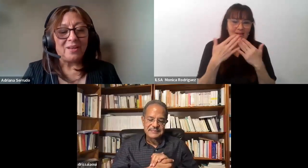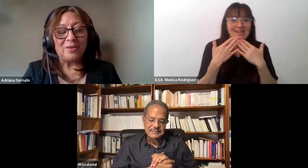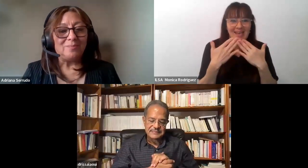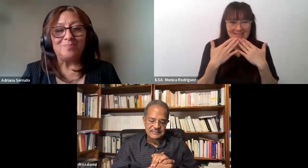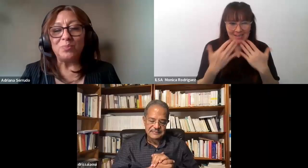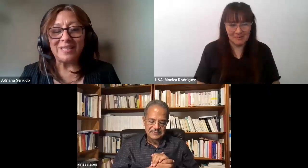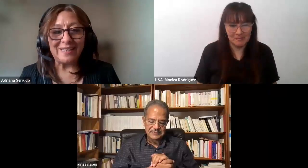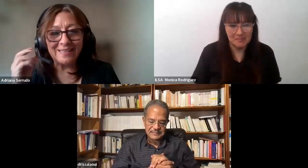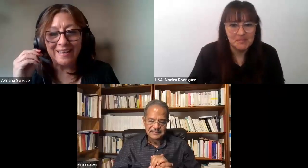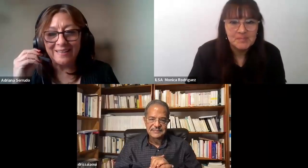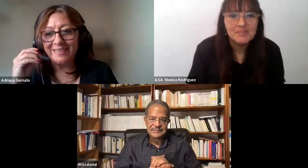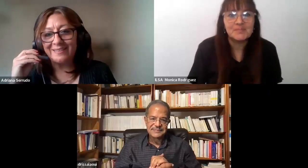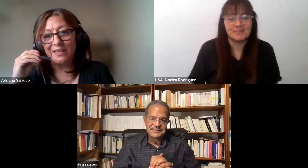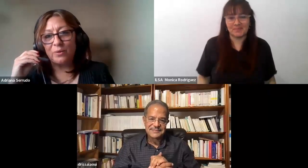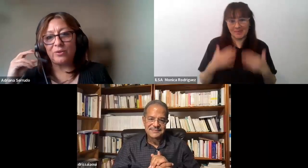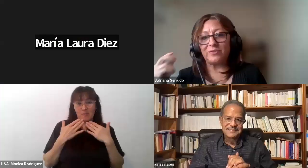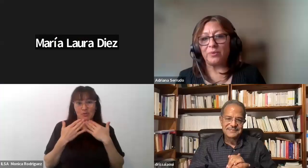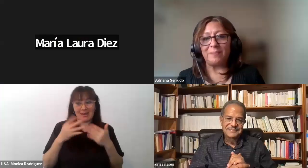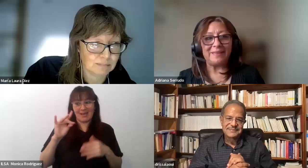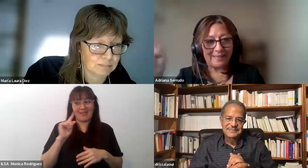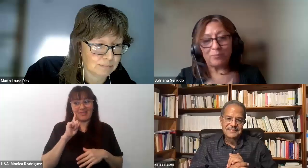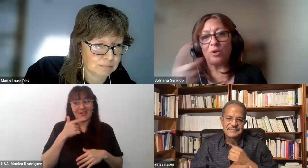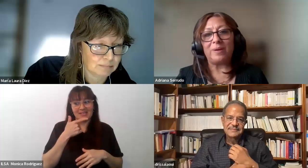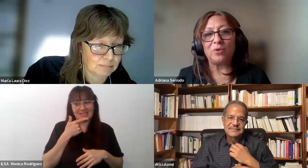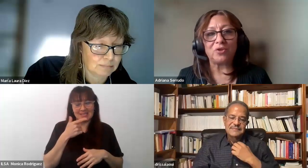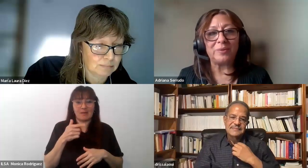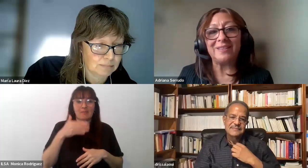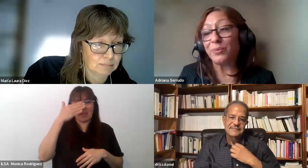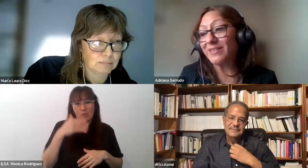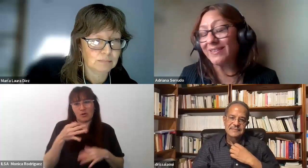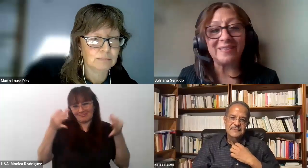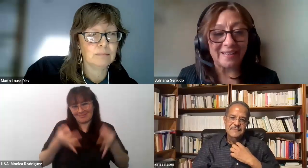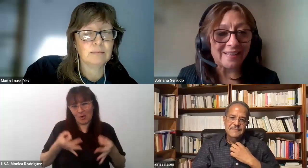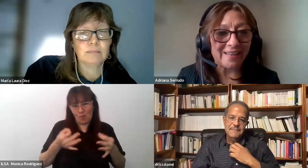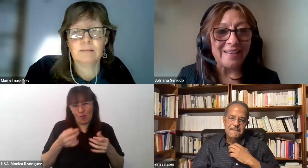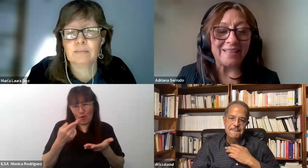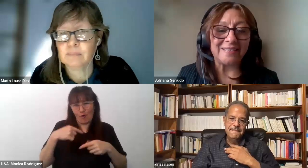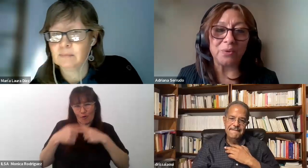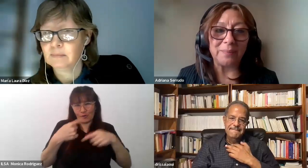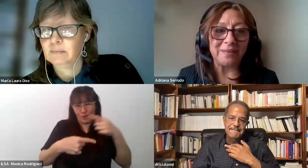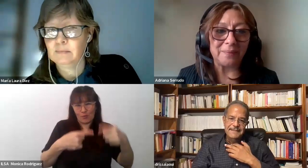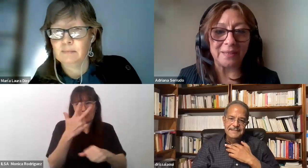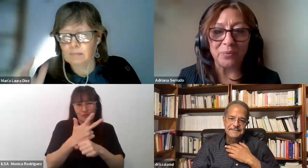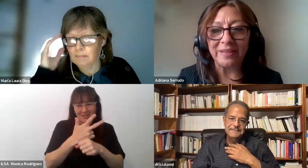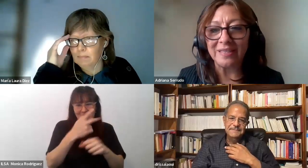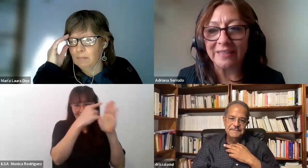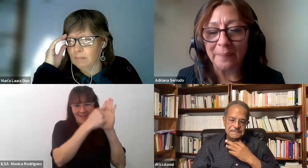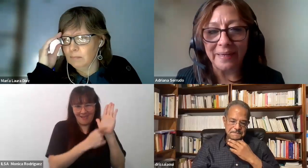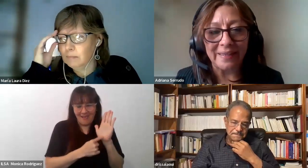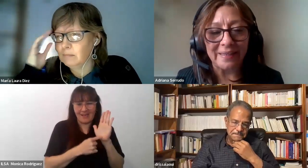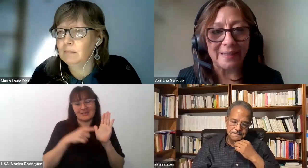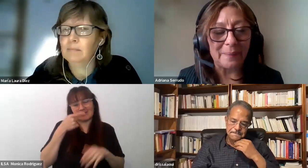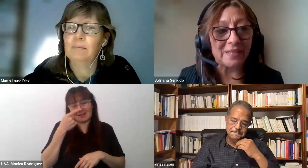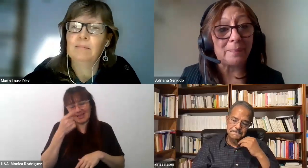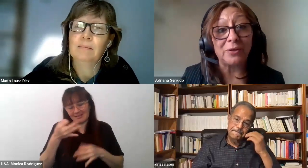muchas gracias Driss y luego seguramente volvemos sobre sobre ese tercer eje que seguramente va a ser muy interesante